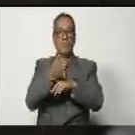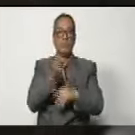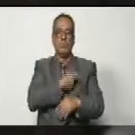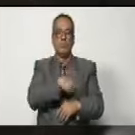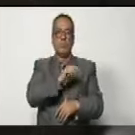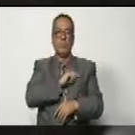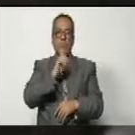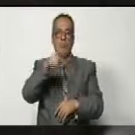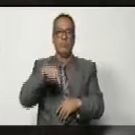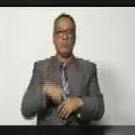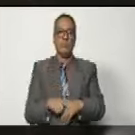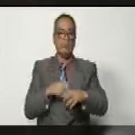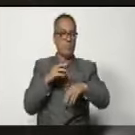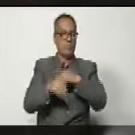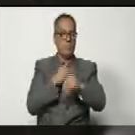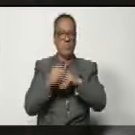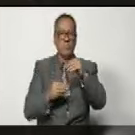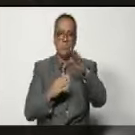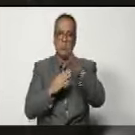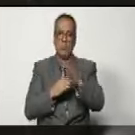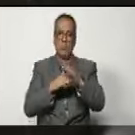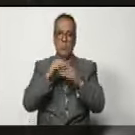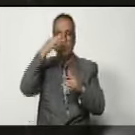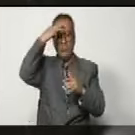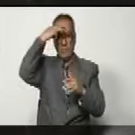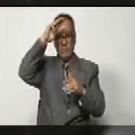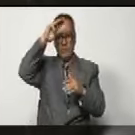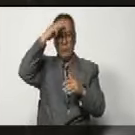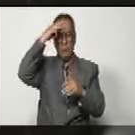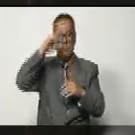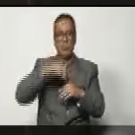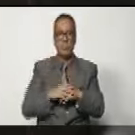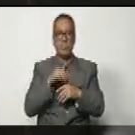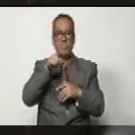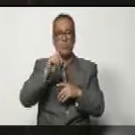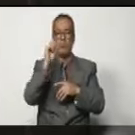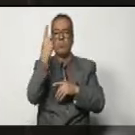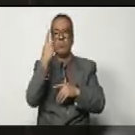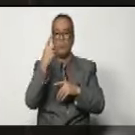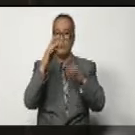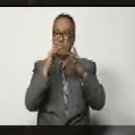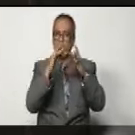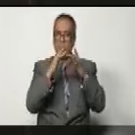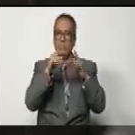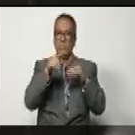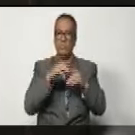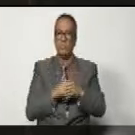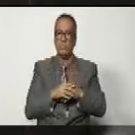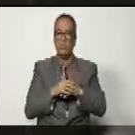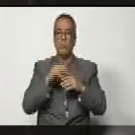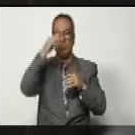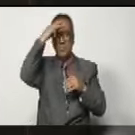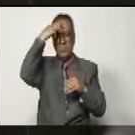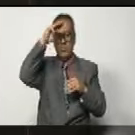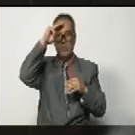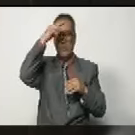España y hace una parada en México. Es su primer contacto con